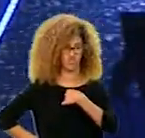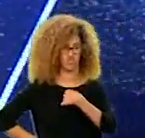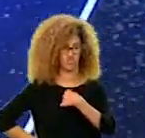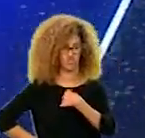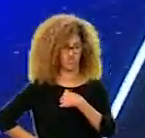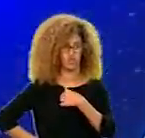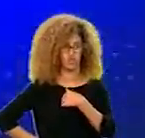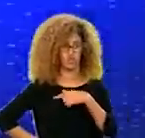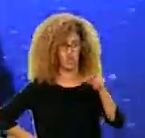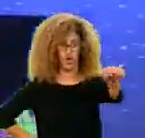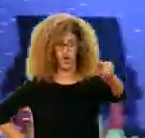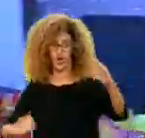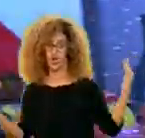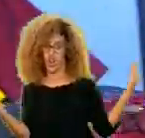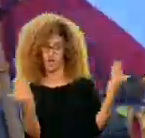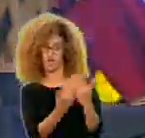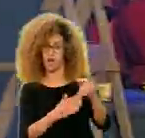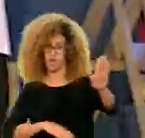¡Cierra la puerta del patio!